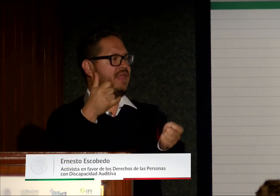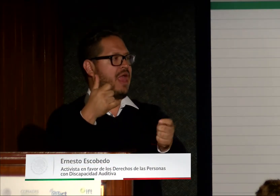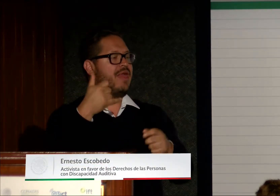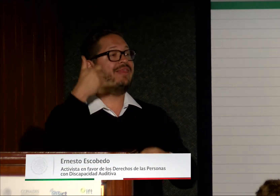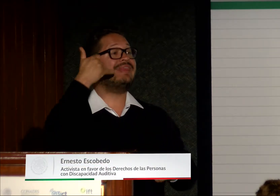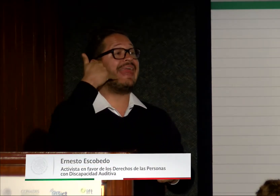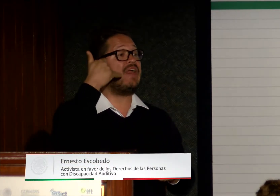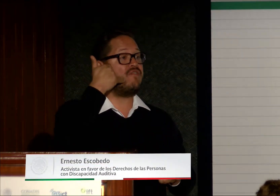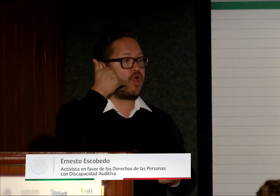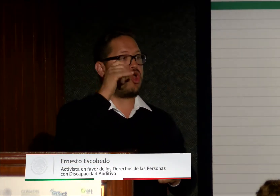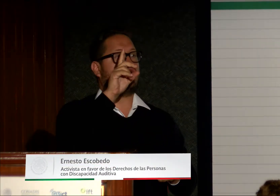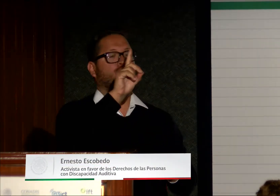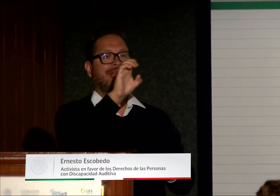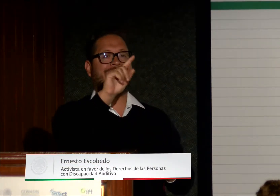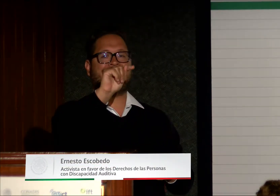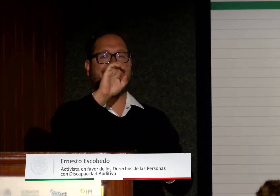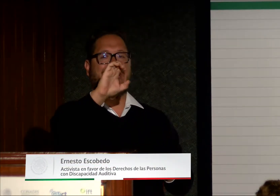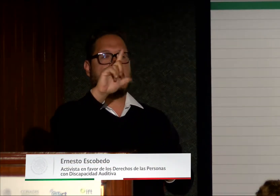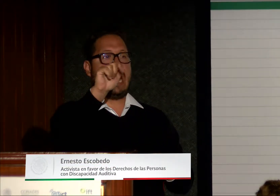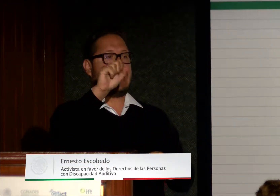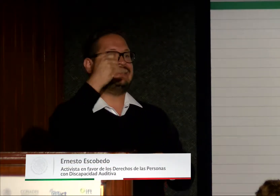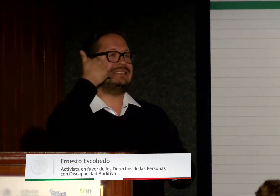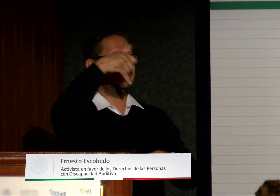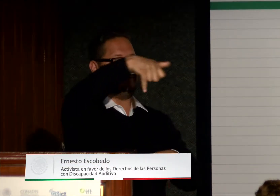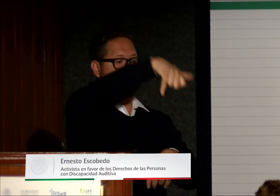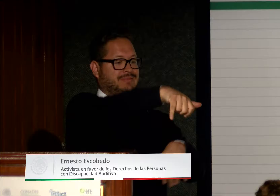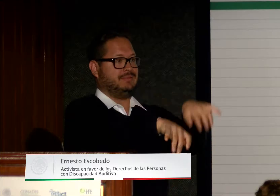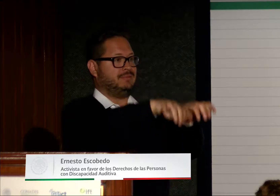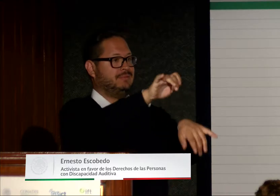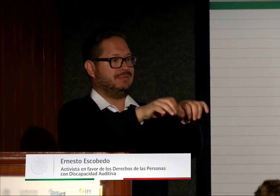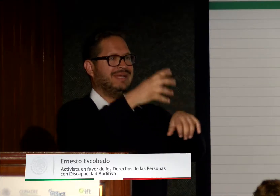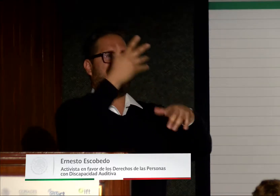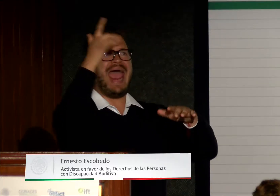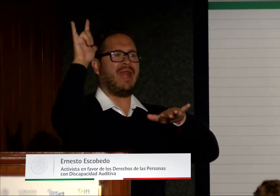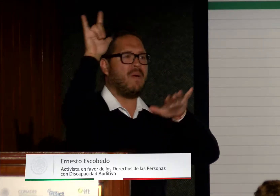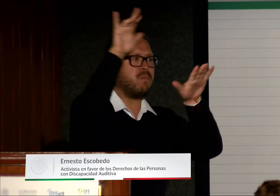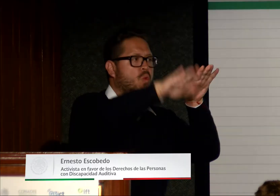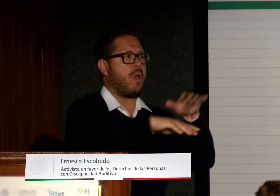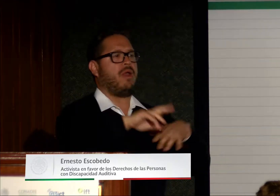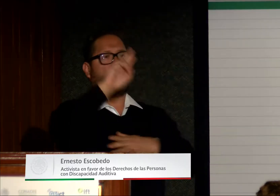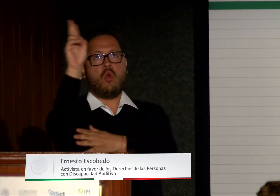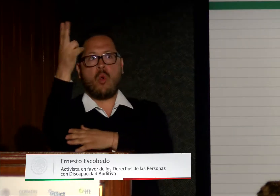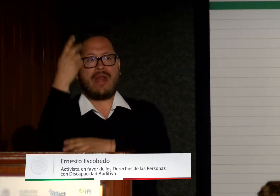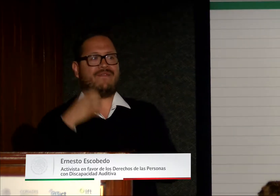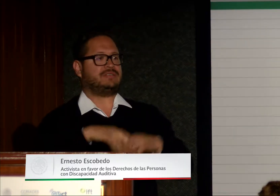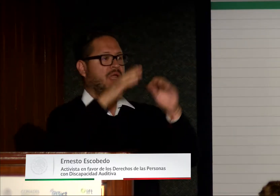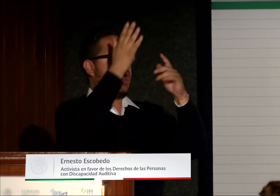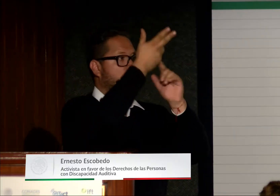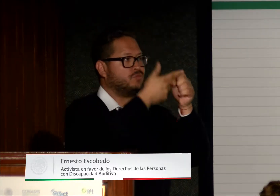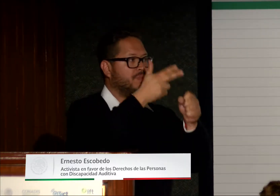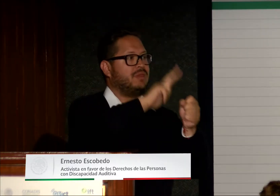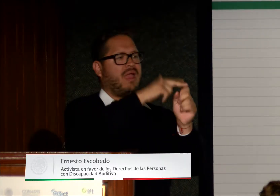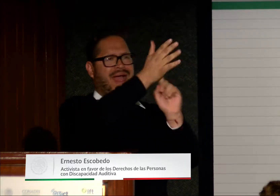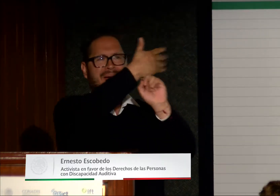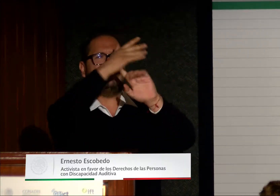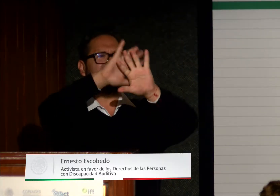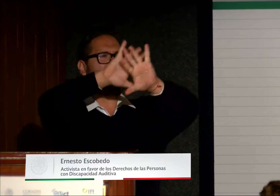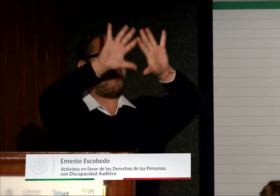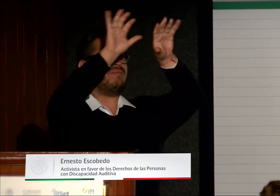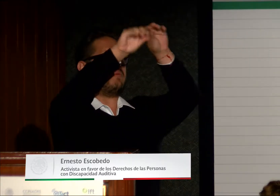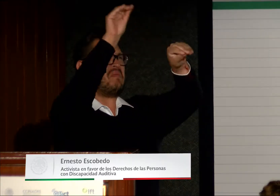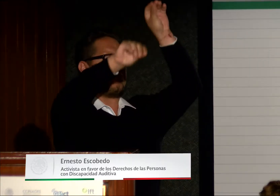avanzada, que es la telefonía de teclas, en el aeropuerto, en la